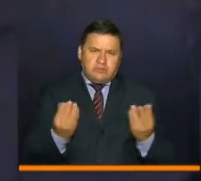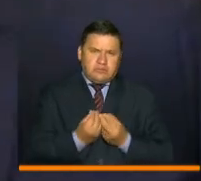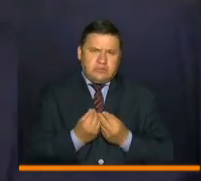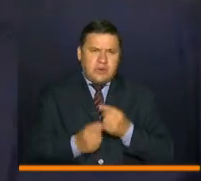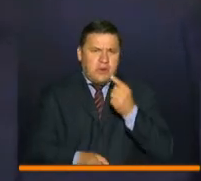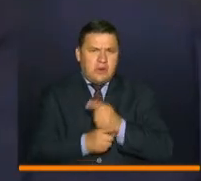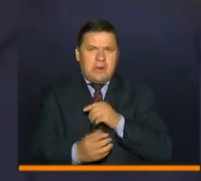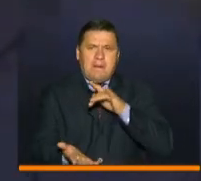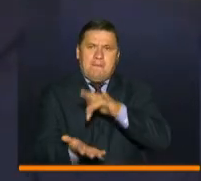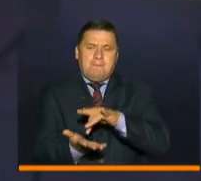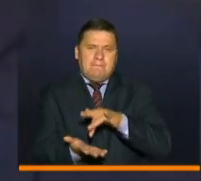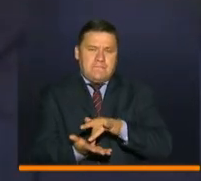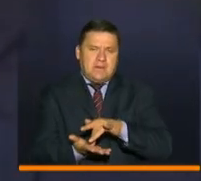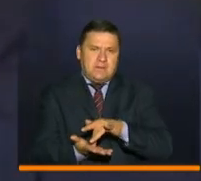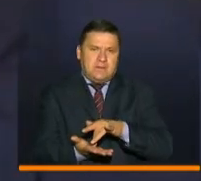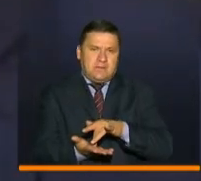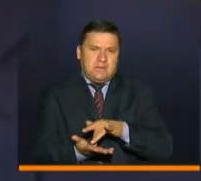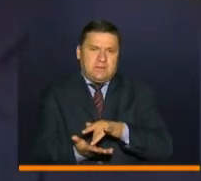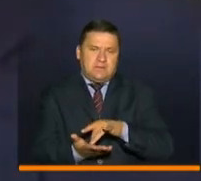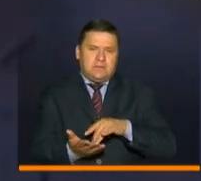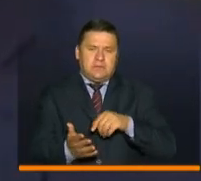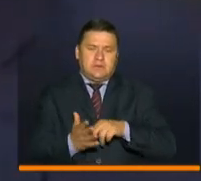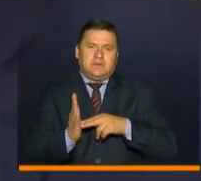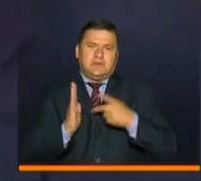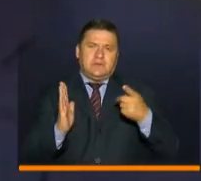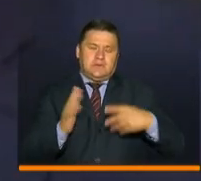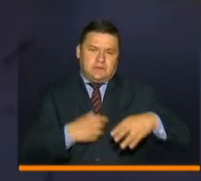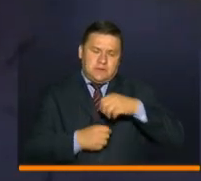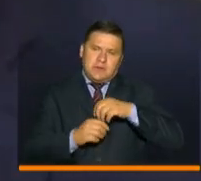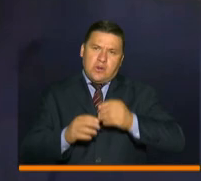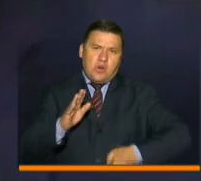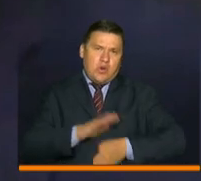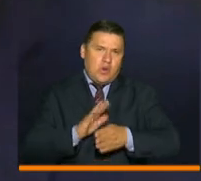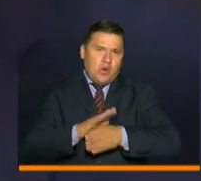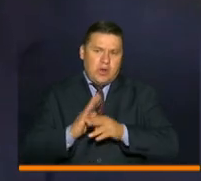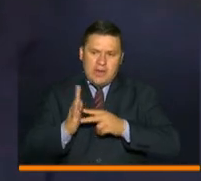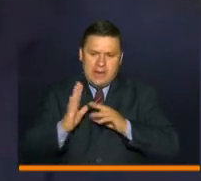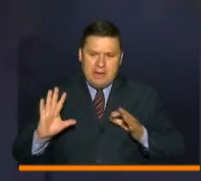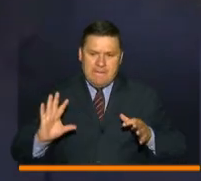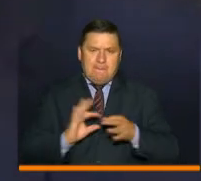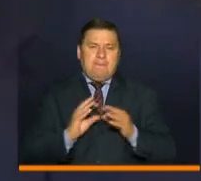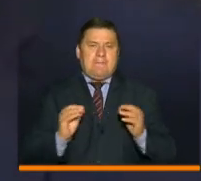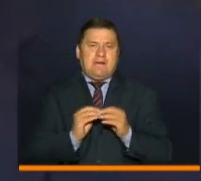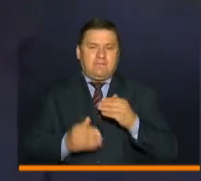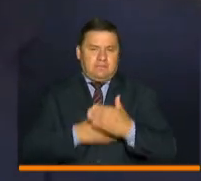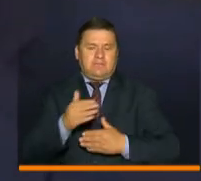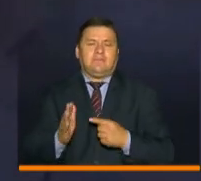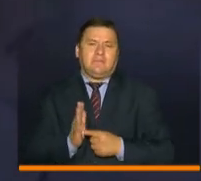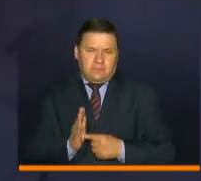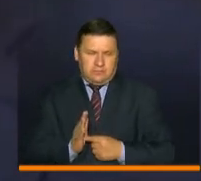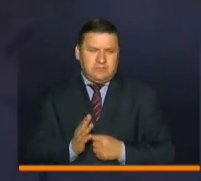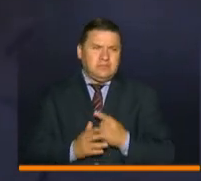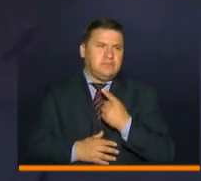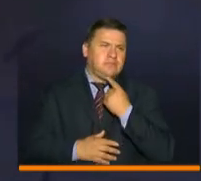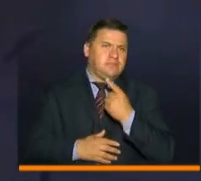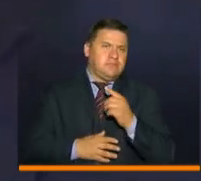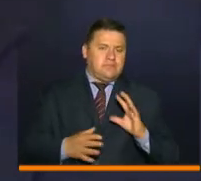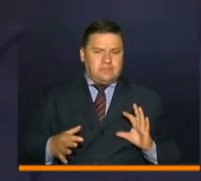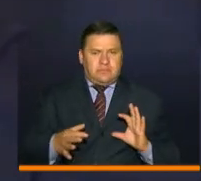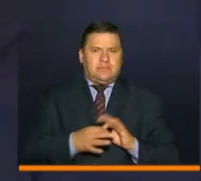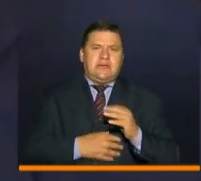lo presencial y utilizando la tecnología va a tener que continuar y hacerse cada vez más digamos, parte,